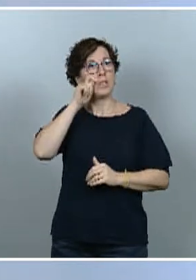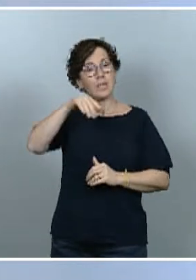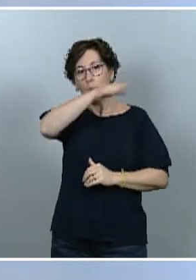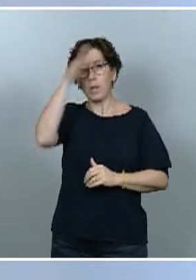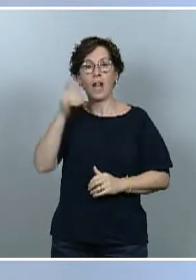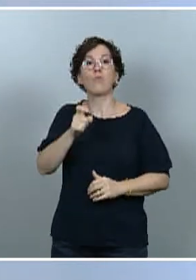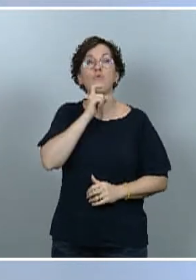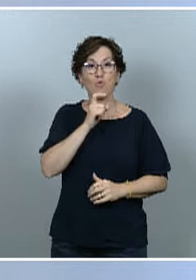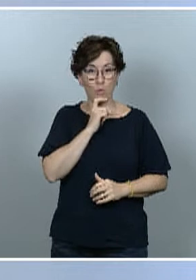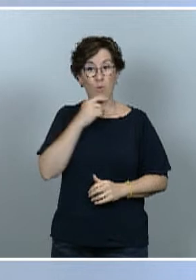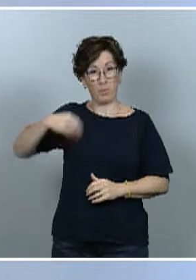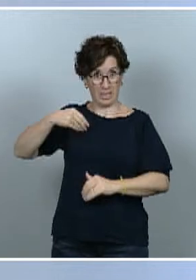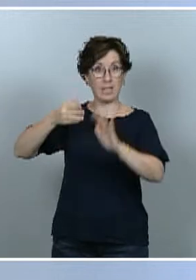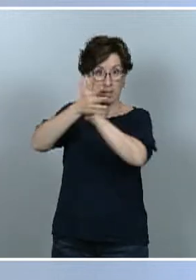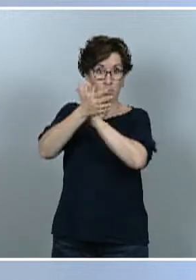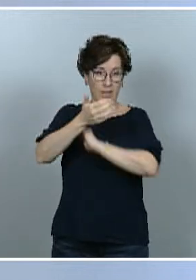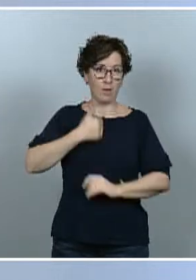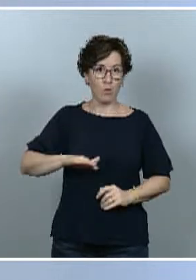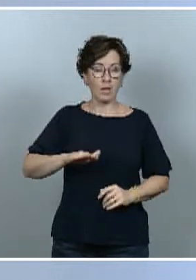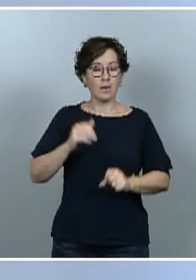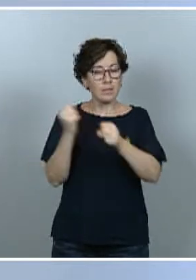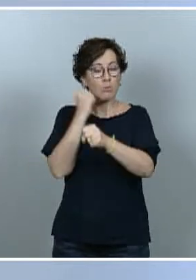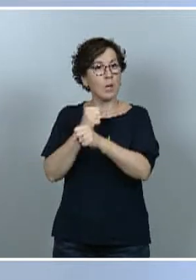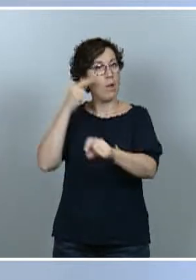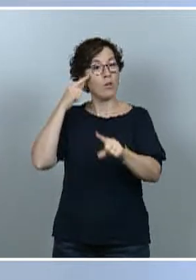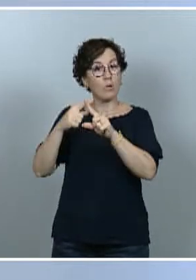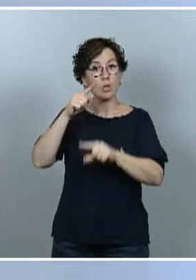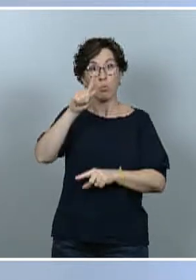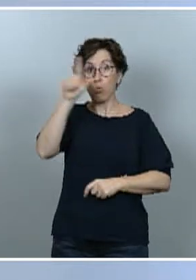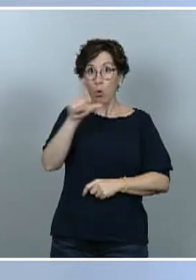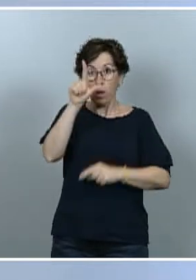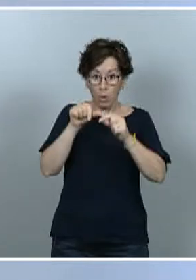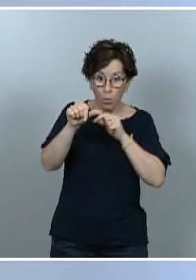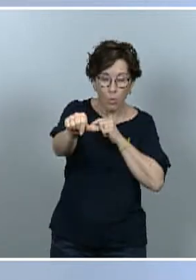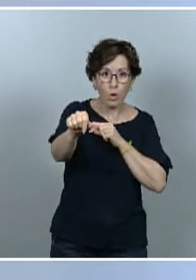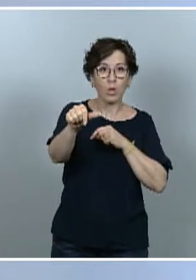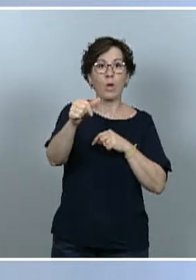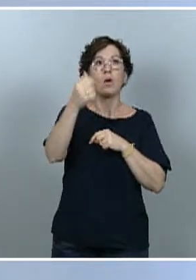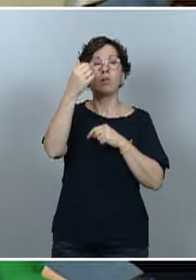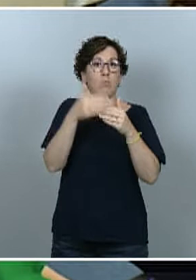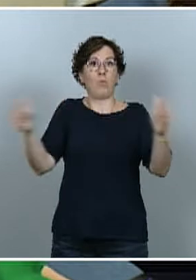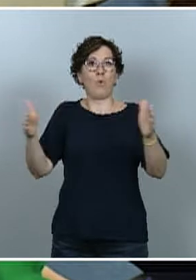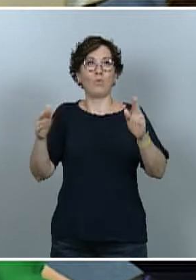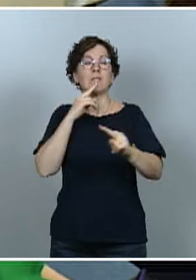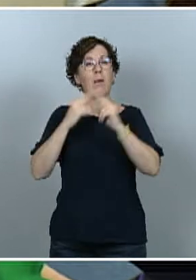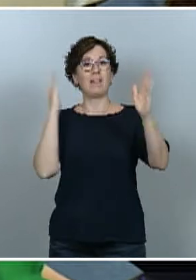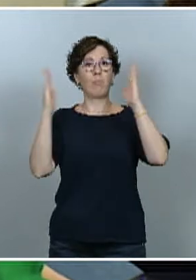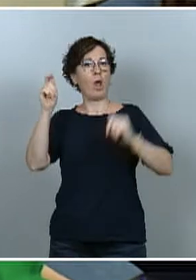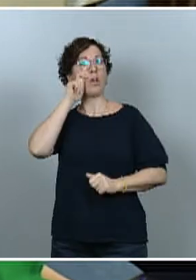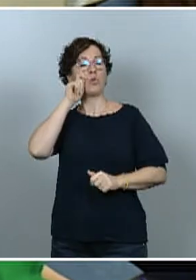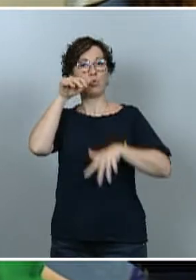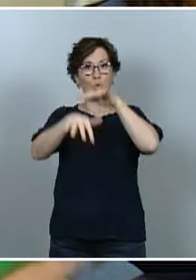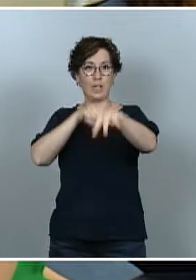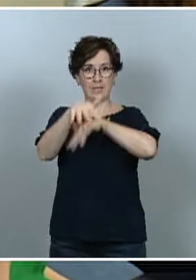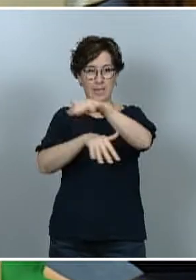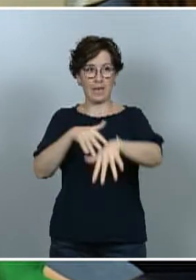del Gobierno y estamos trabajando para, a partir del 1 de julio, abrir la temporada turística y, por tanto, permitir que un sector tan importante de